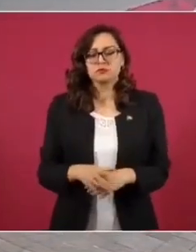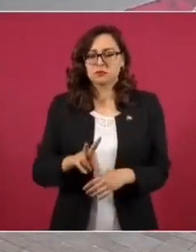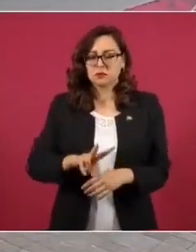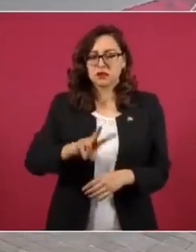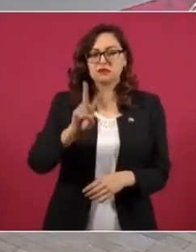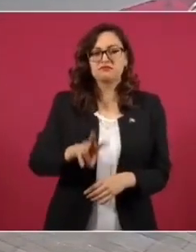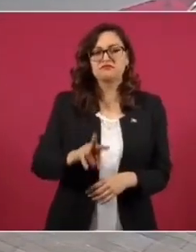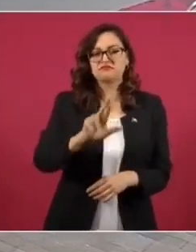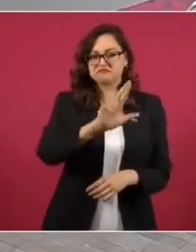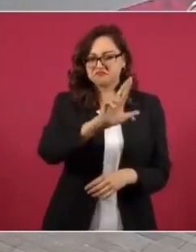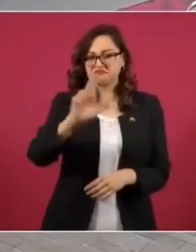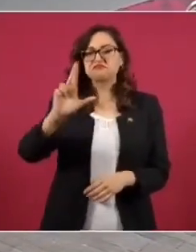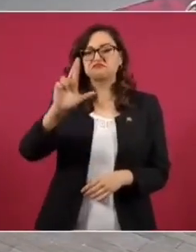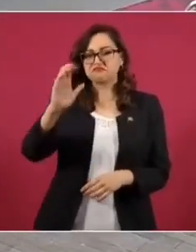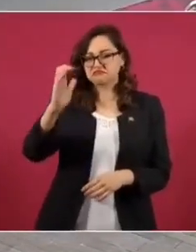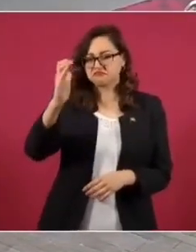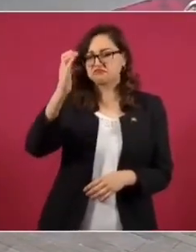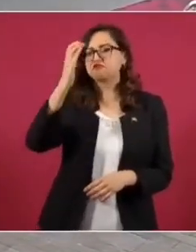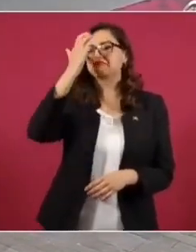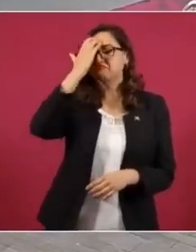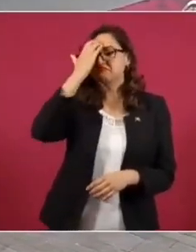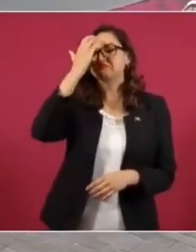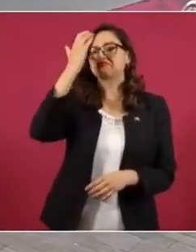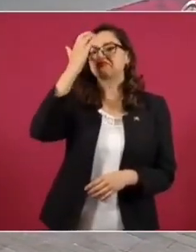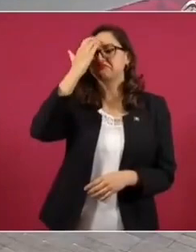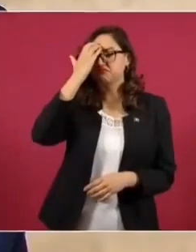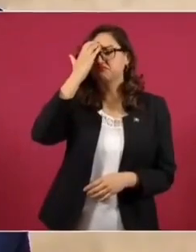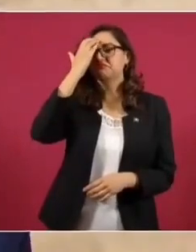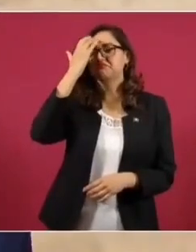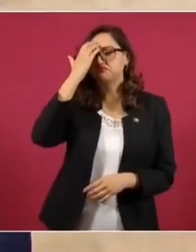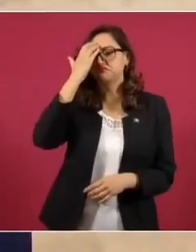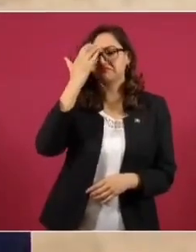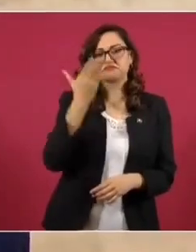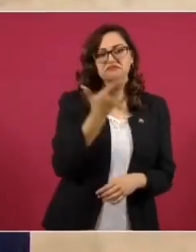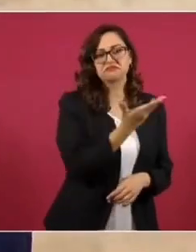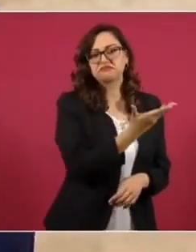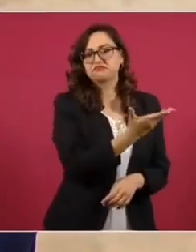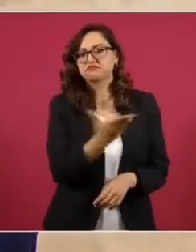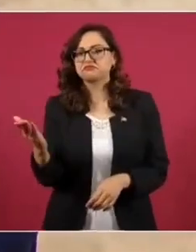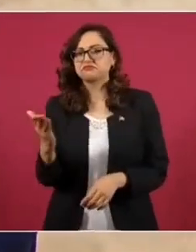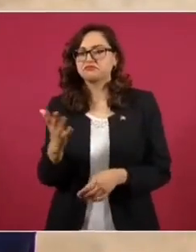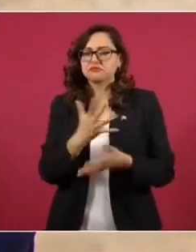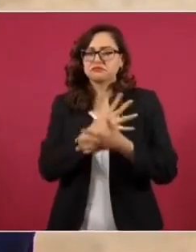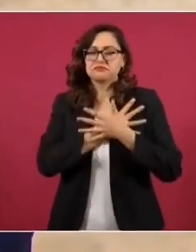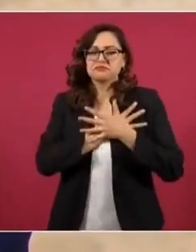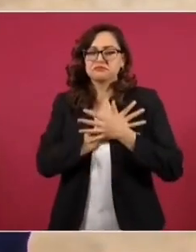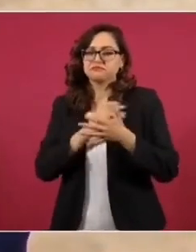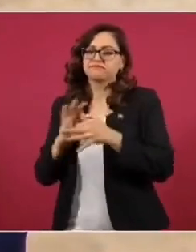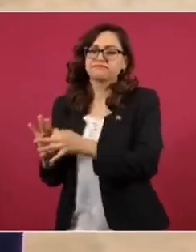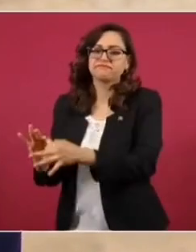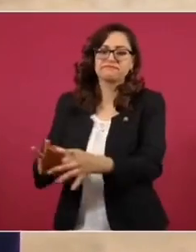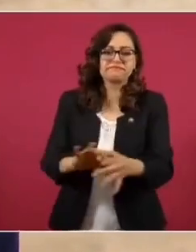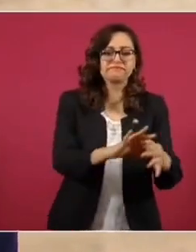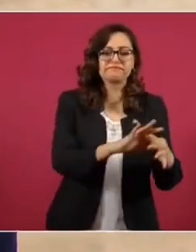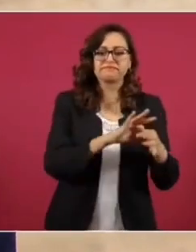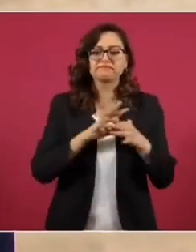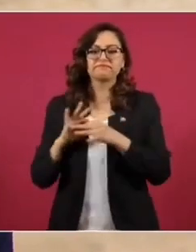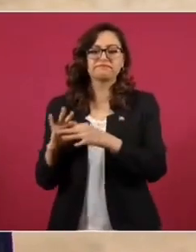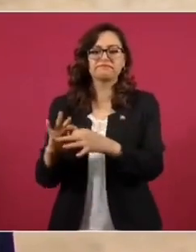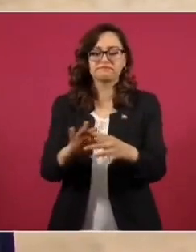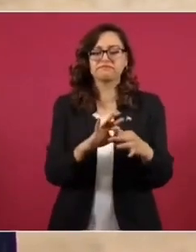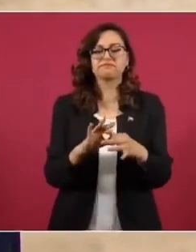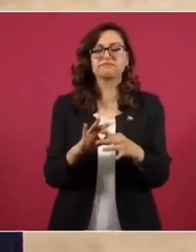por llevar a la práctica el principio del amor al prójimo y por su inquebrantable